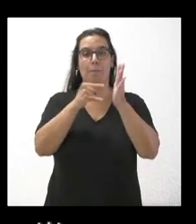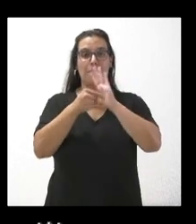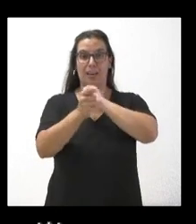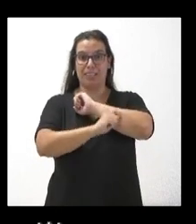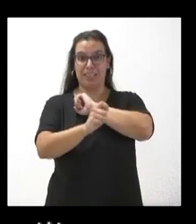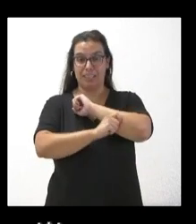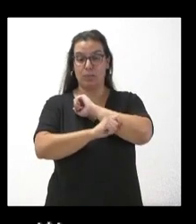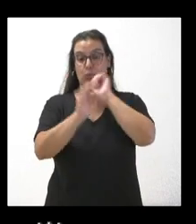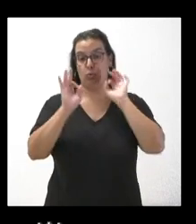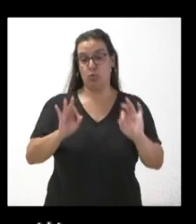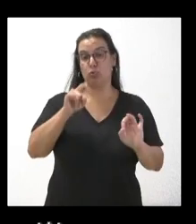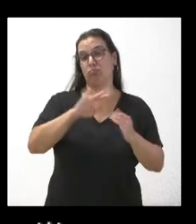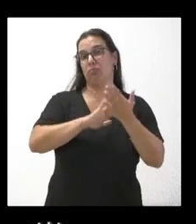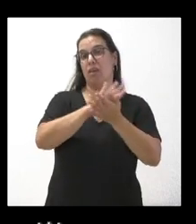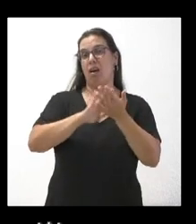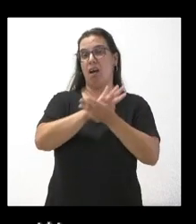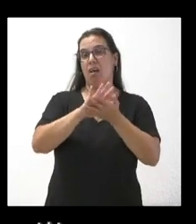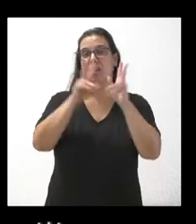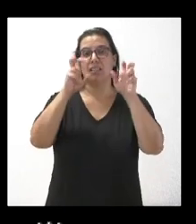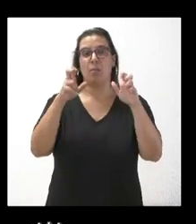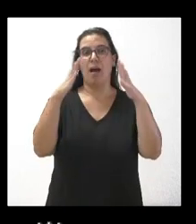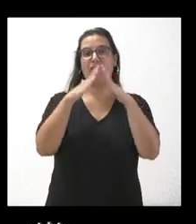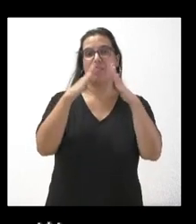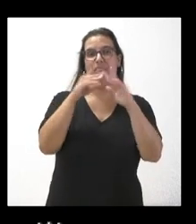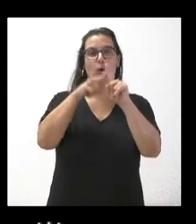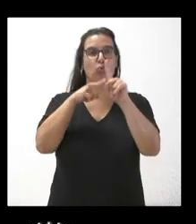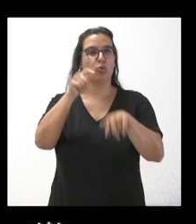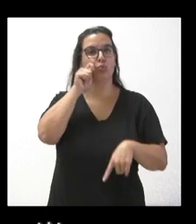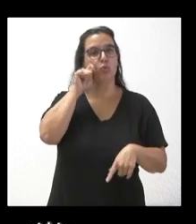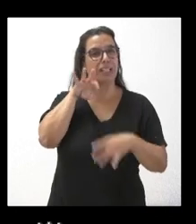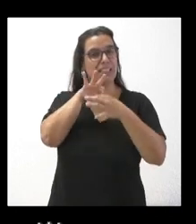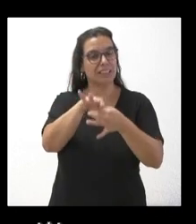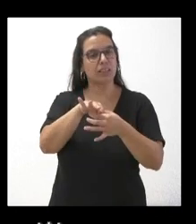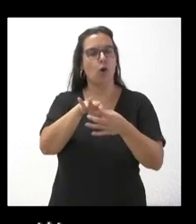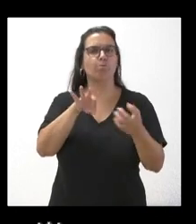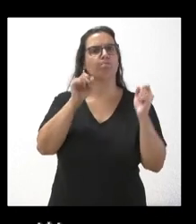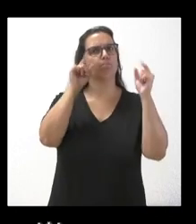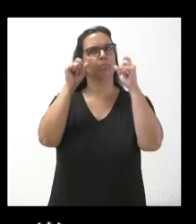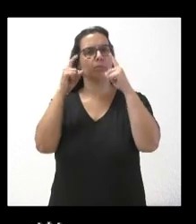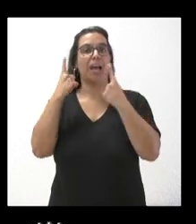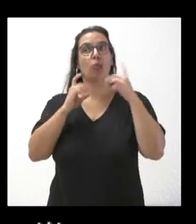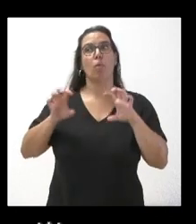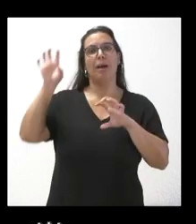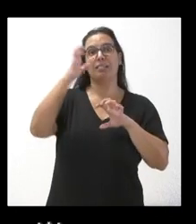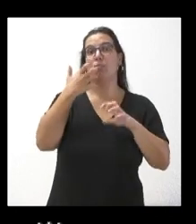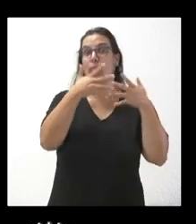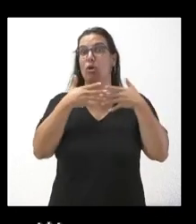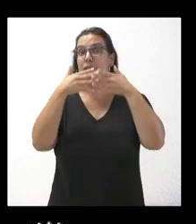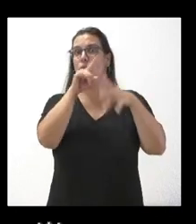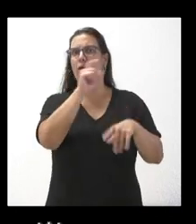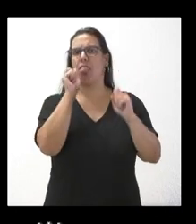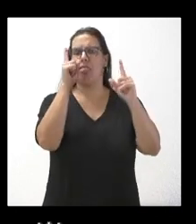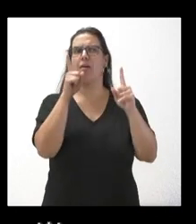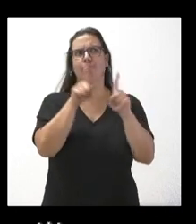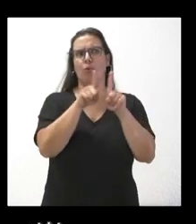estratégico, precisamente hablaba de las viviendas de uso turístico, se está detectando en determinados países como Estados Unidos que existe una burbuja